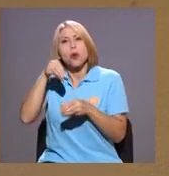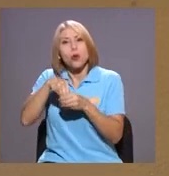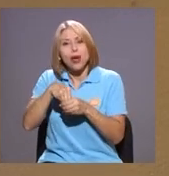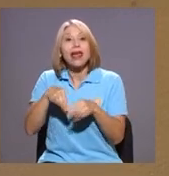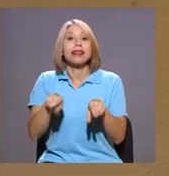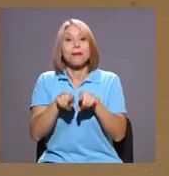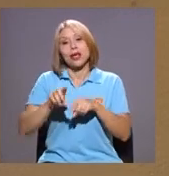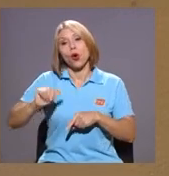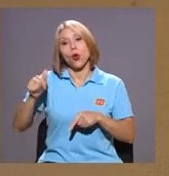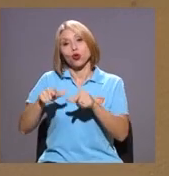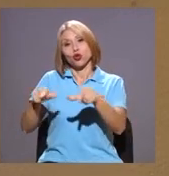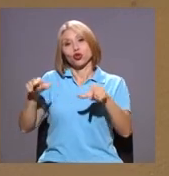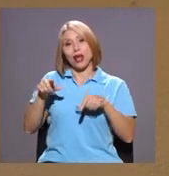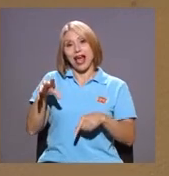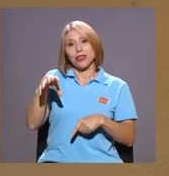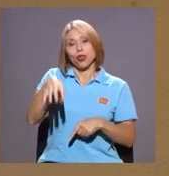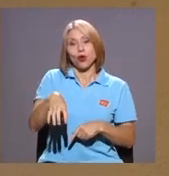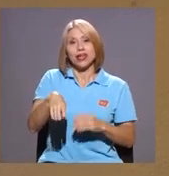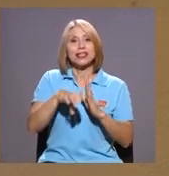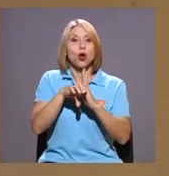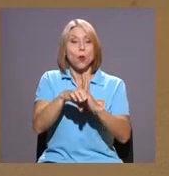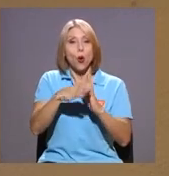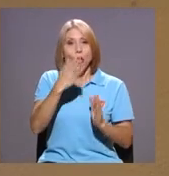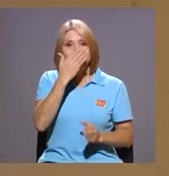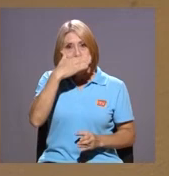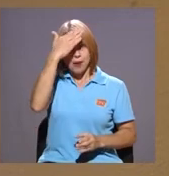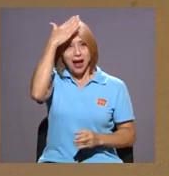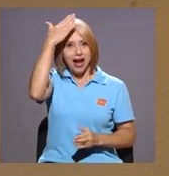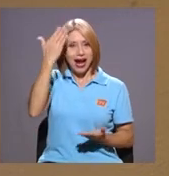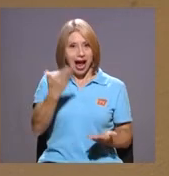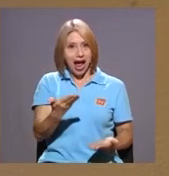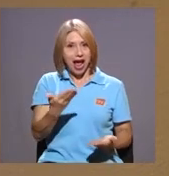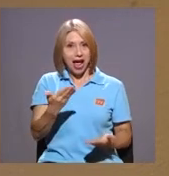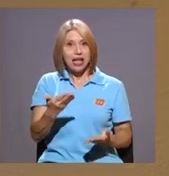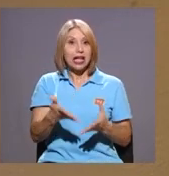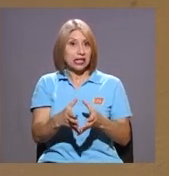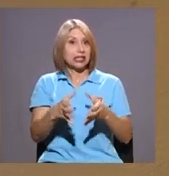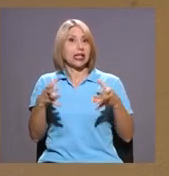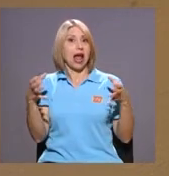Talamanca, que es un megacantón, y